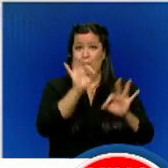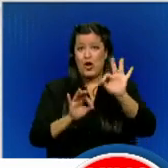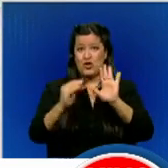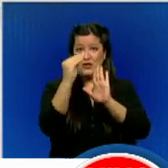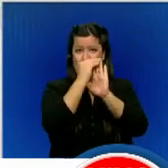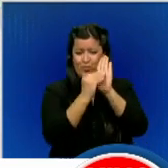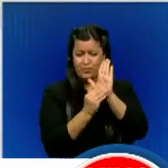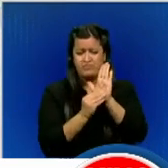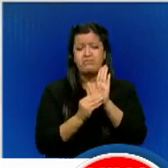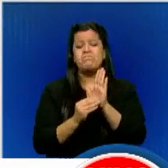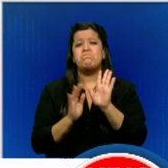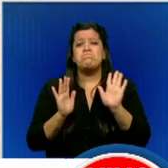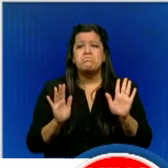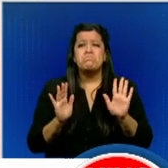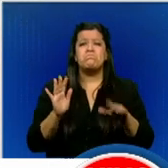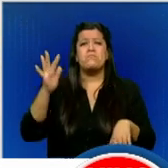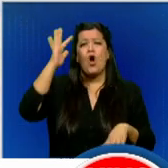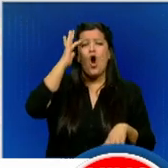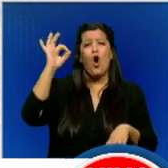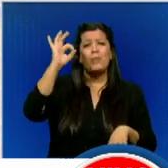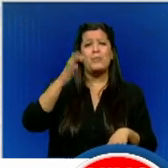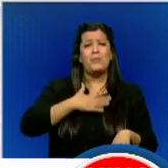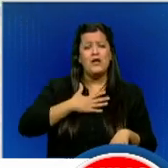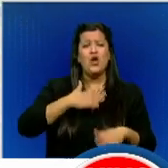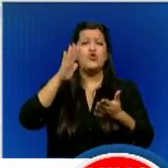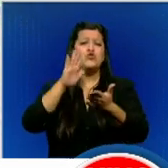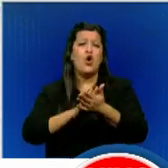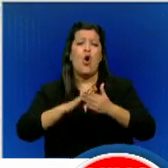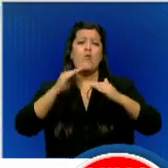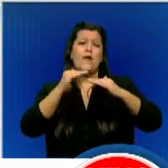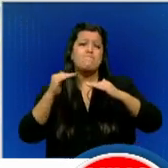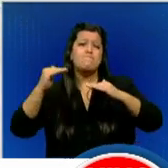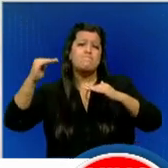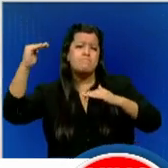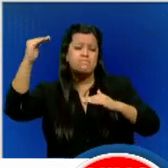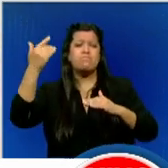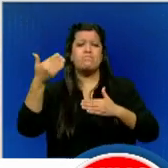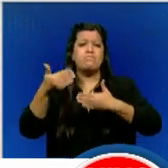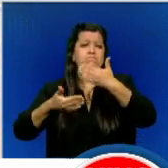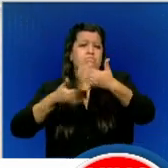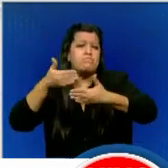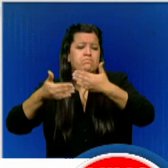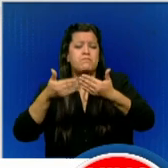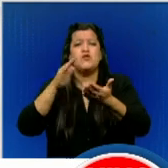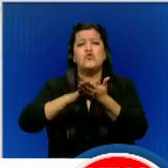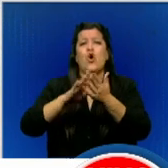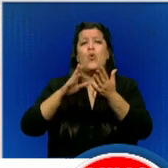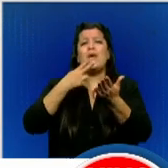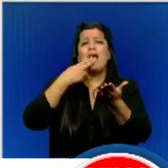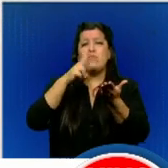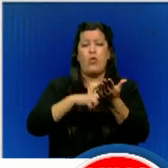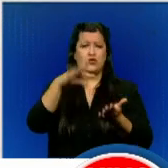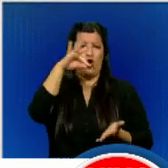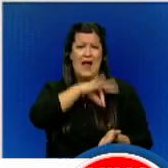no voy a admitir mi opinión sobre la aplicación de una escala progresiva sobre el impuesto a la ganancia